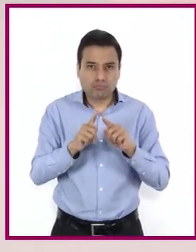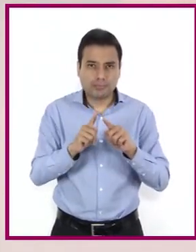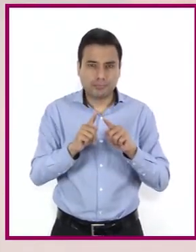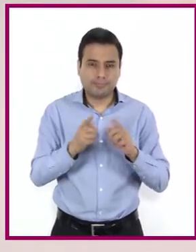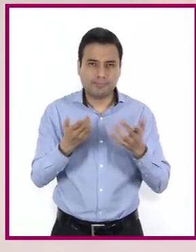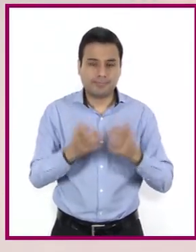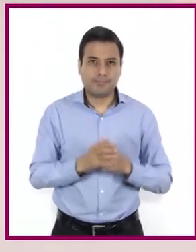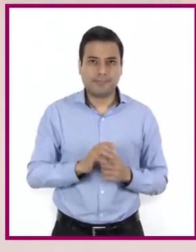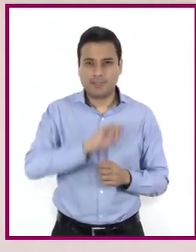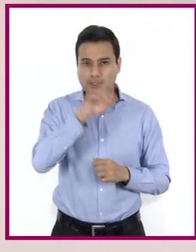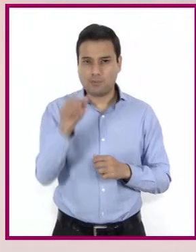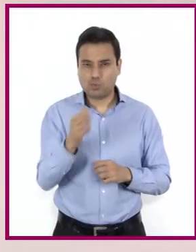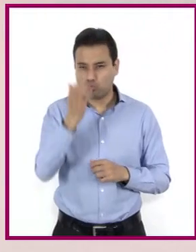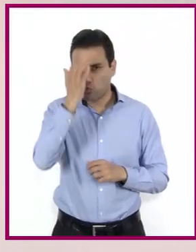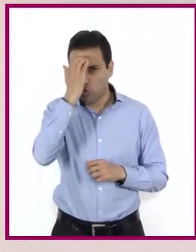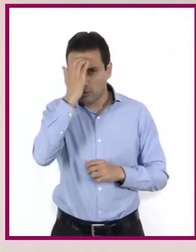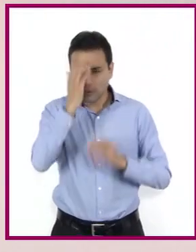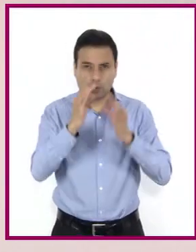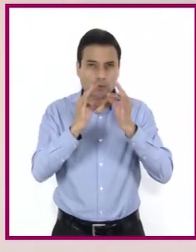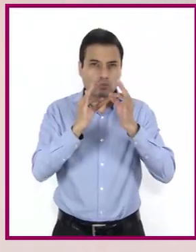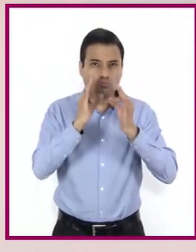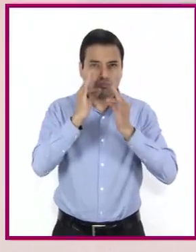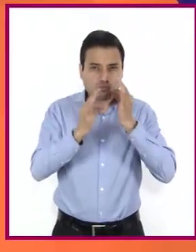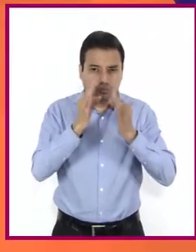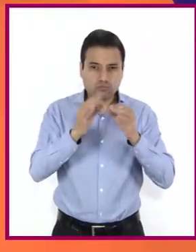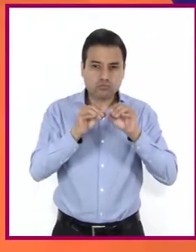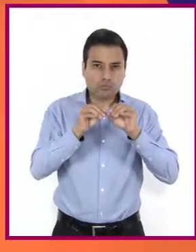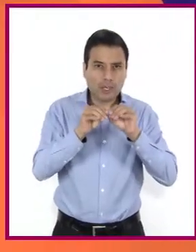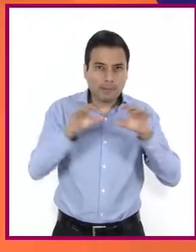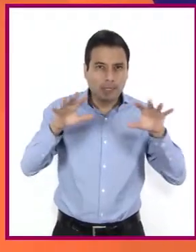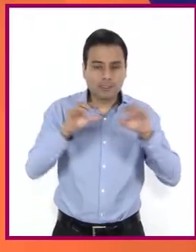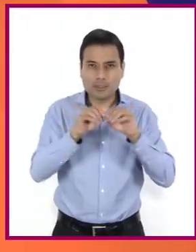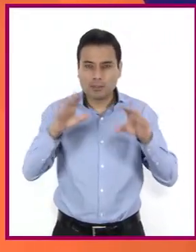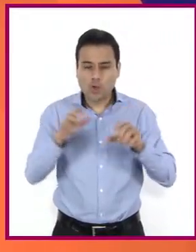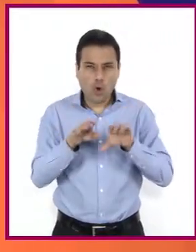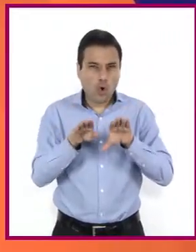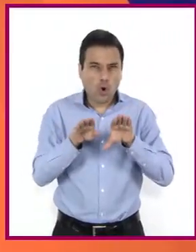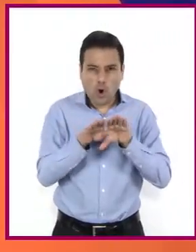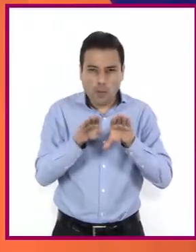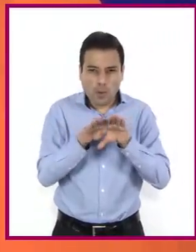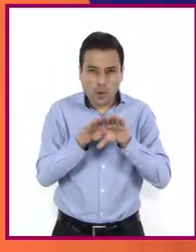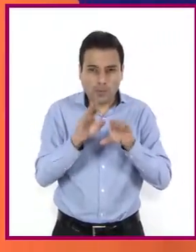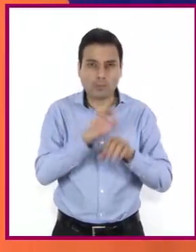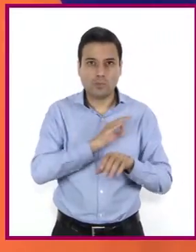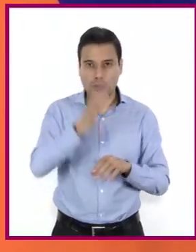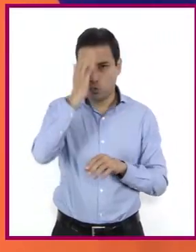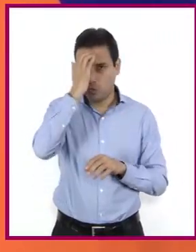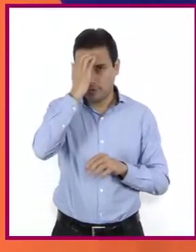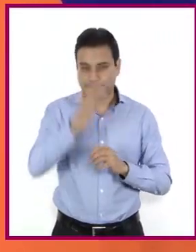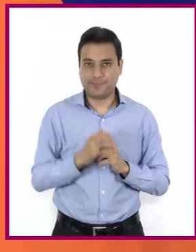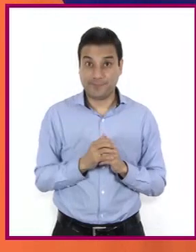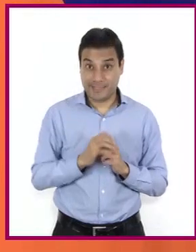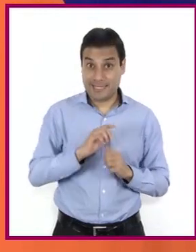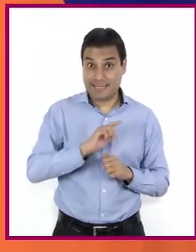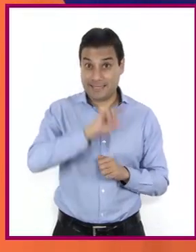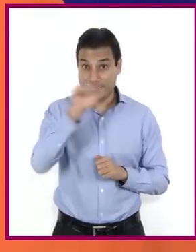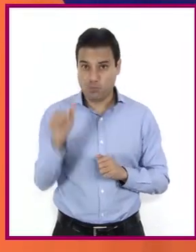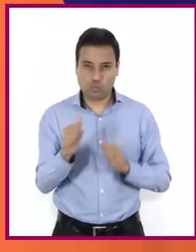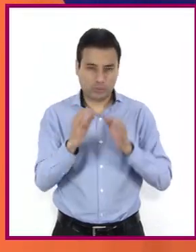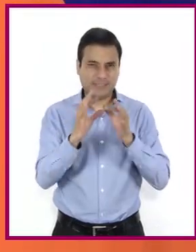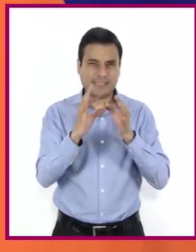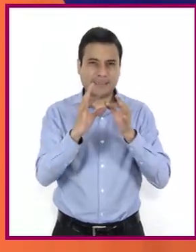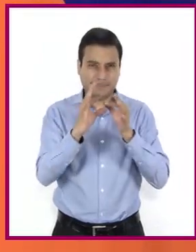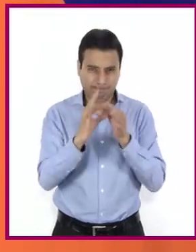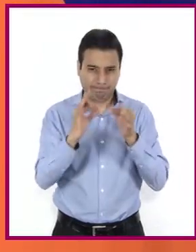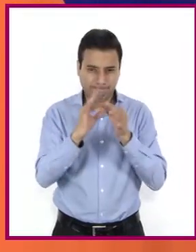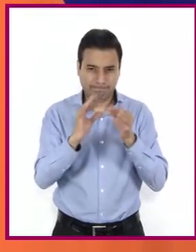percibidos y los resultados de la campaña, y esto nos ayuda al seguimiento. Más adelante analizaremos de manera